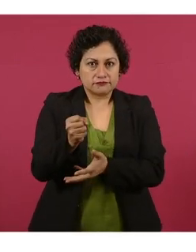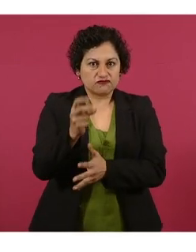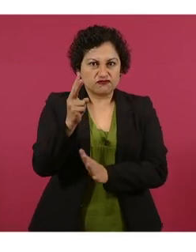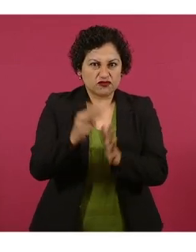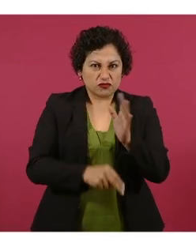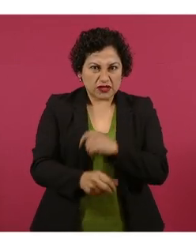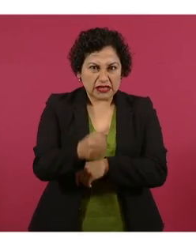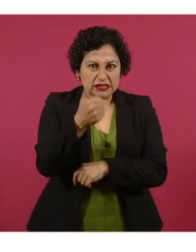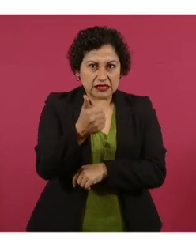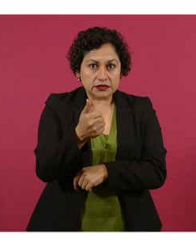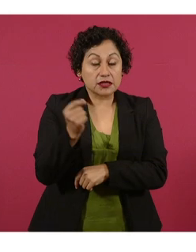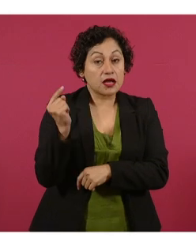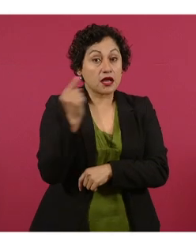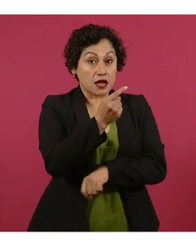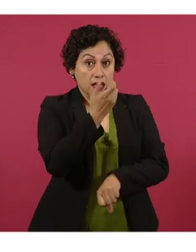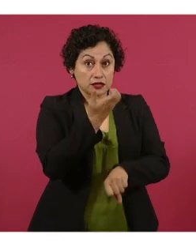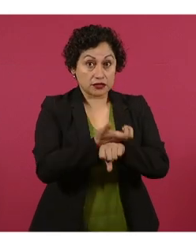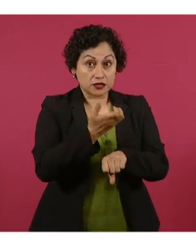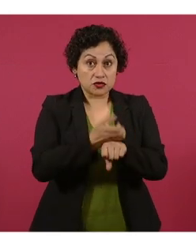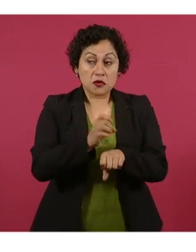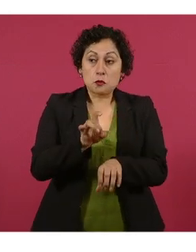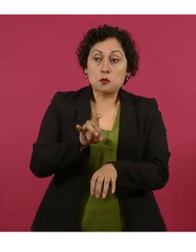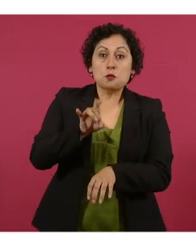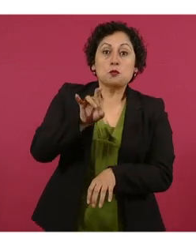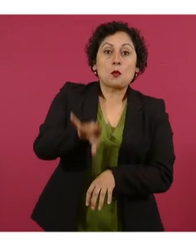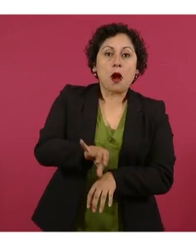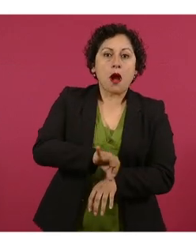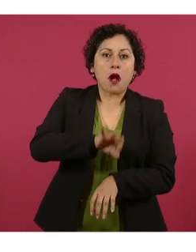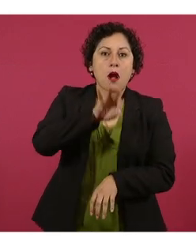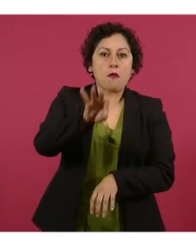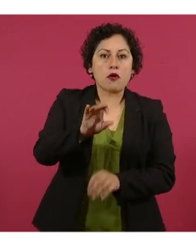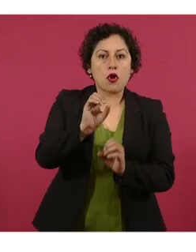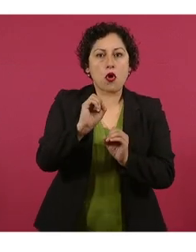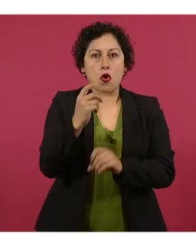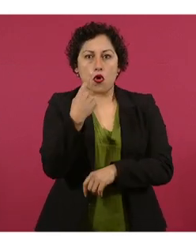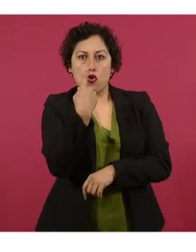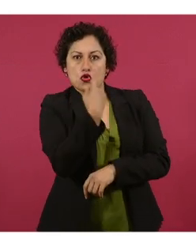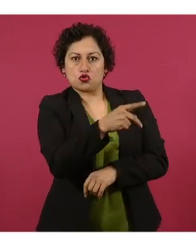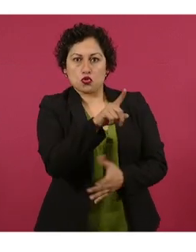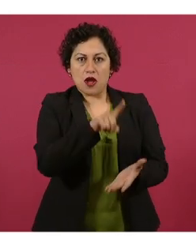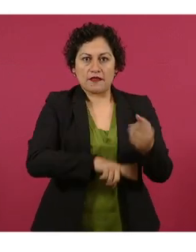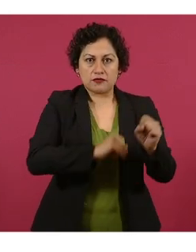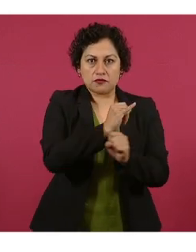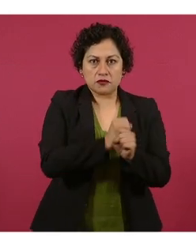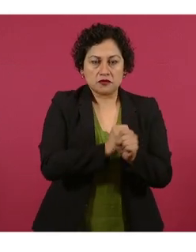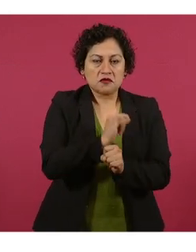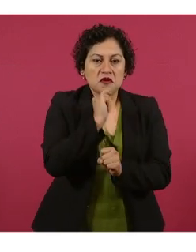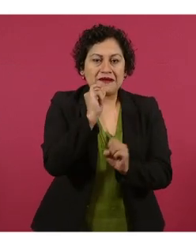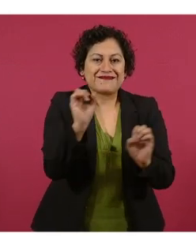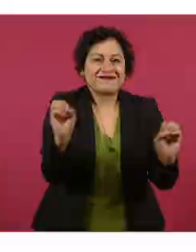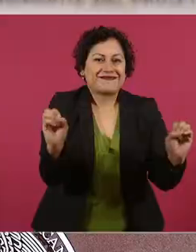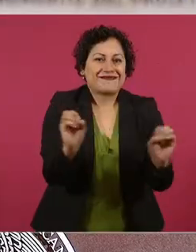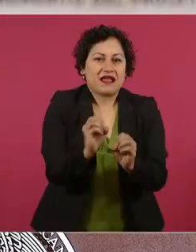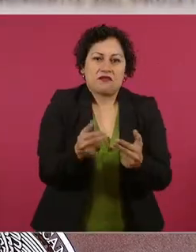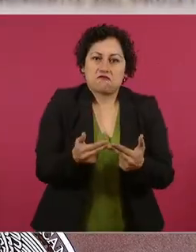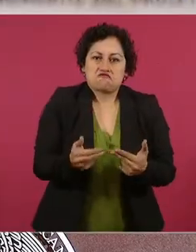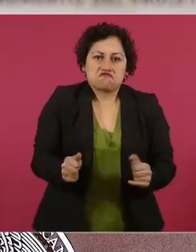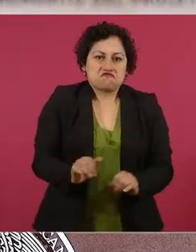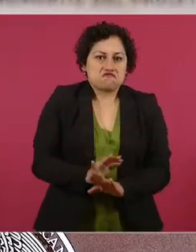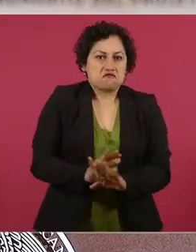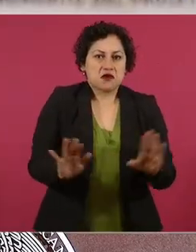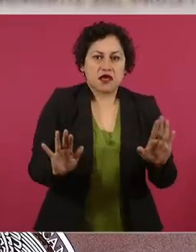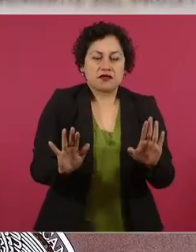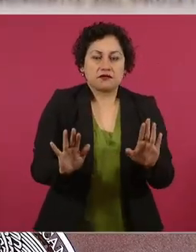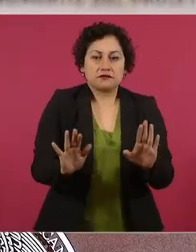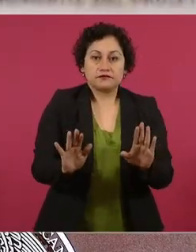ni del presidente Biden, ni del Departamento del Estado, y que la investigación se había